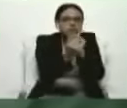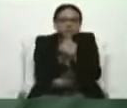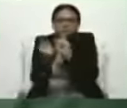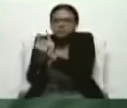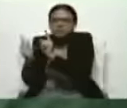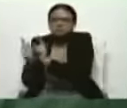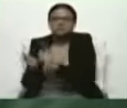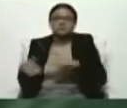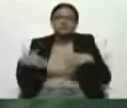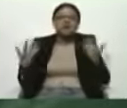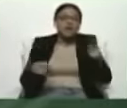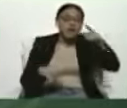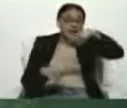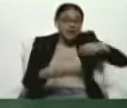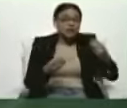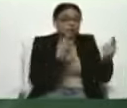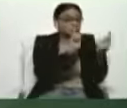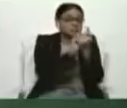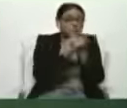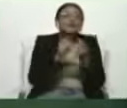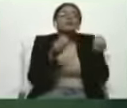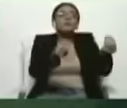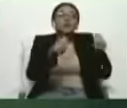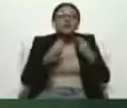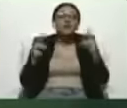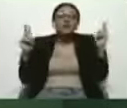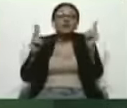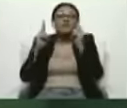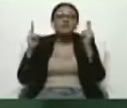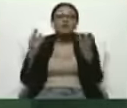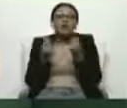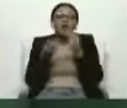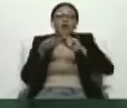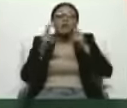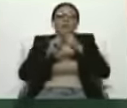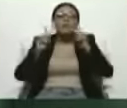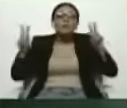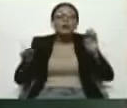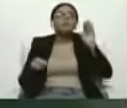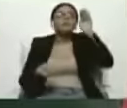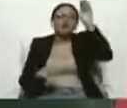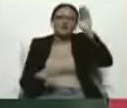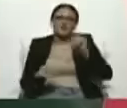porque eso es lo que nos va a garantizar la victoria con paz posterior,